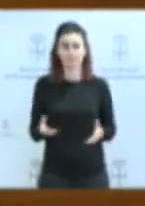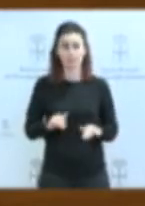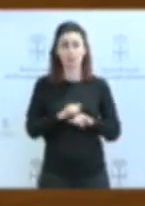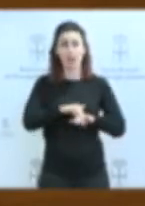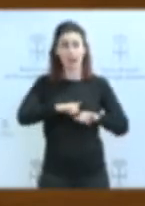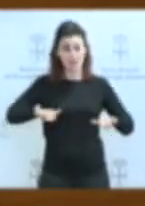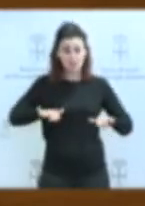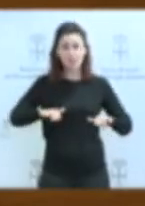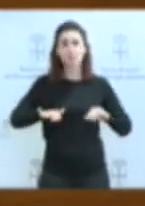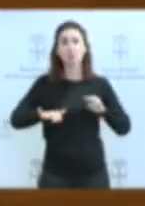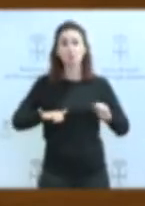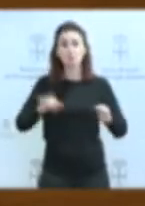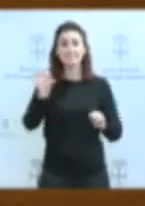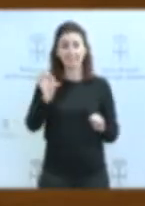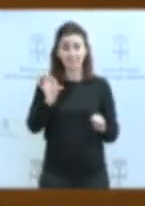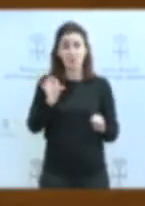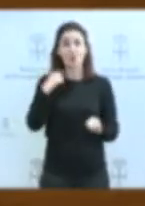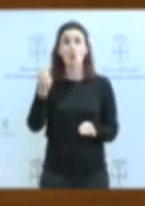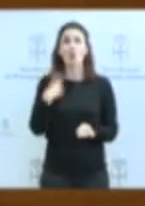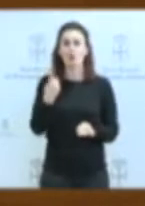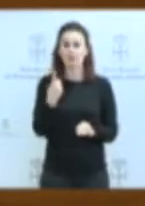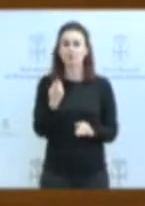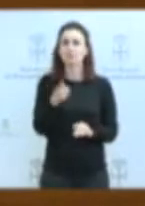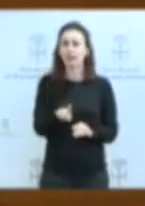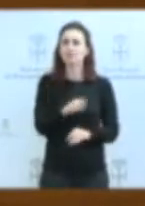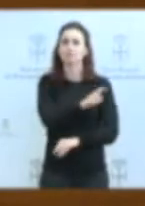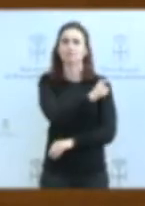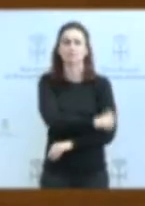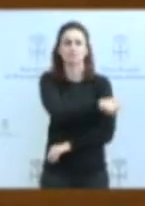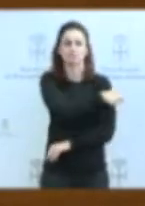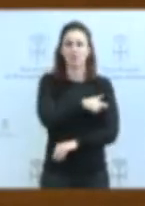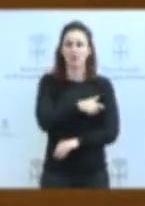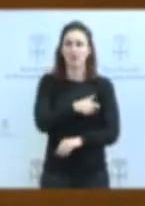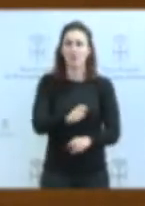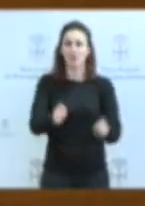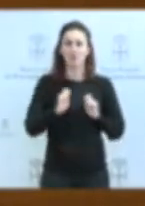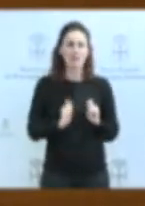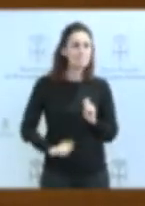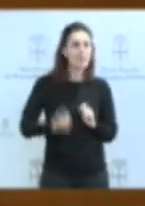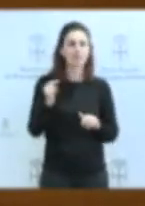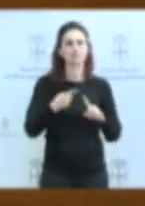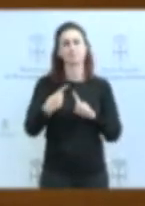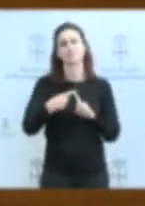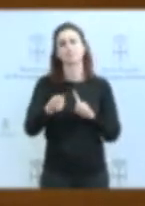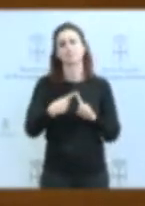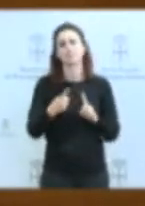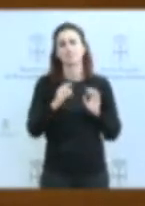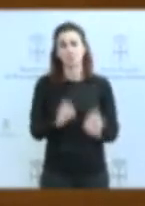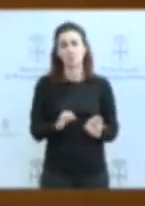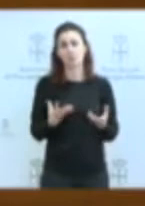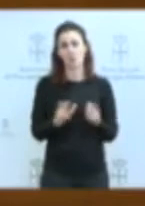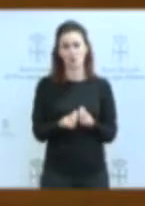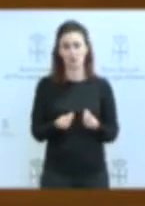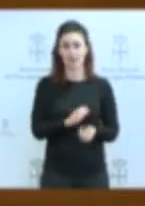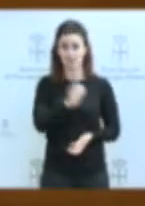sino del Reino Unido, que proporciona el mayor número de conexiones europeas y que además son low cost. Insisto, superando a Heathrow